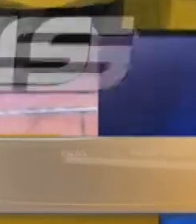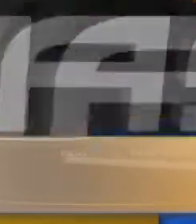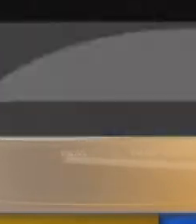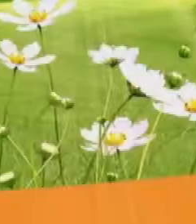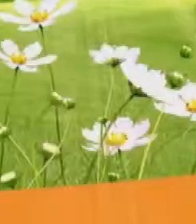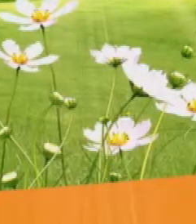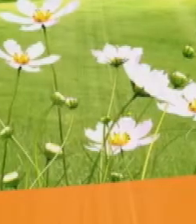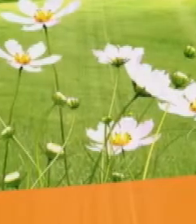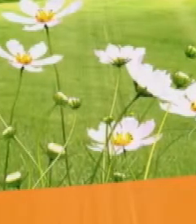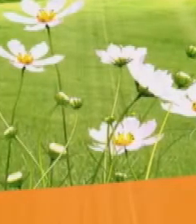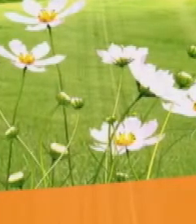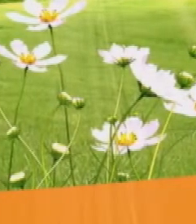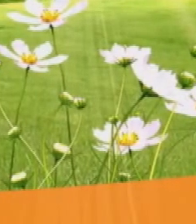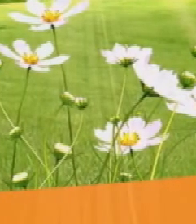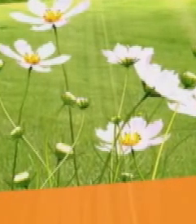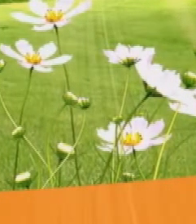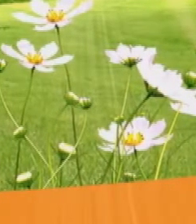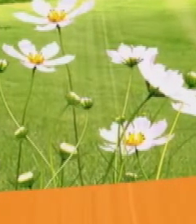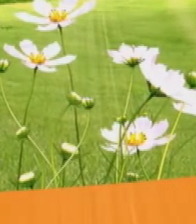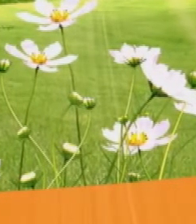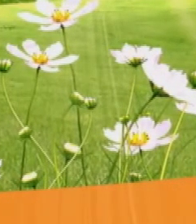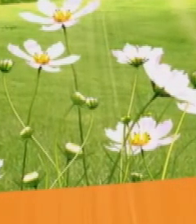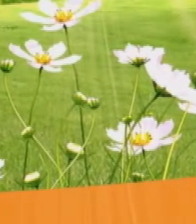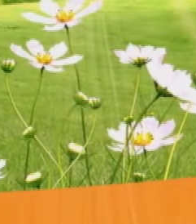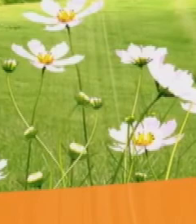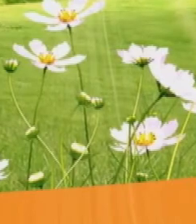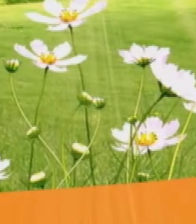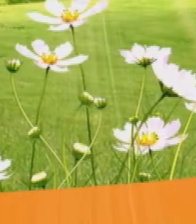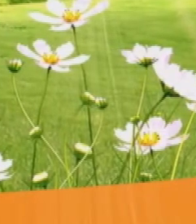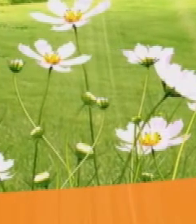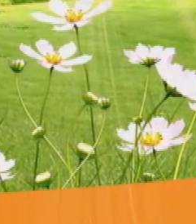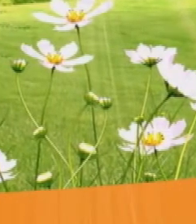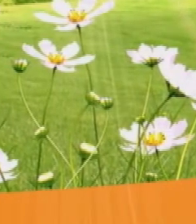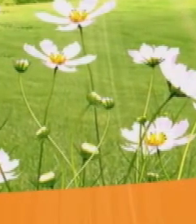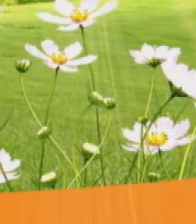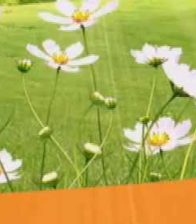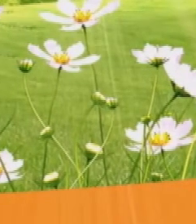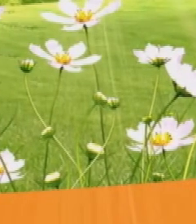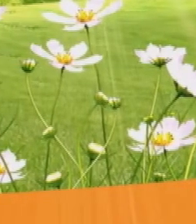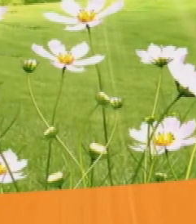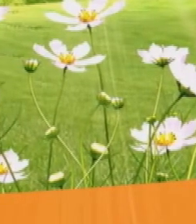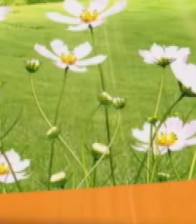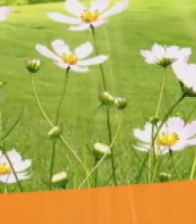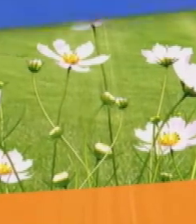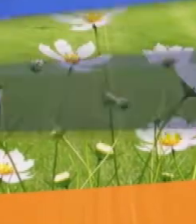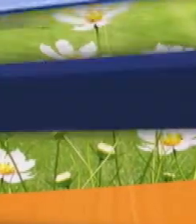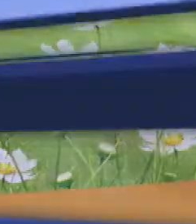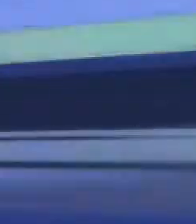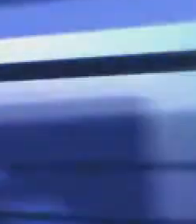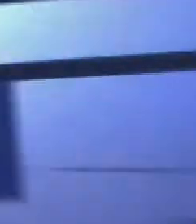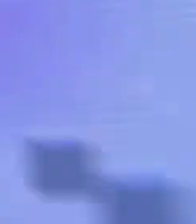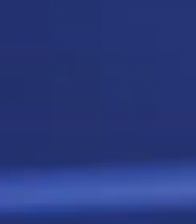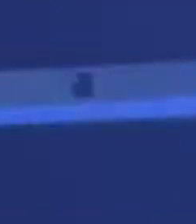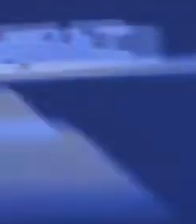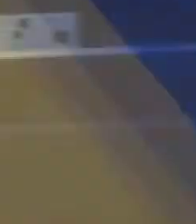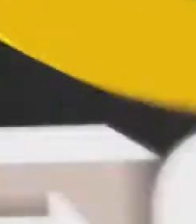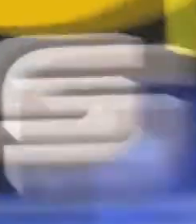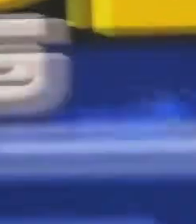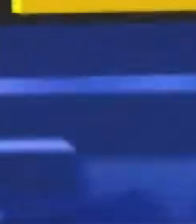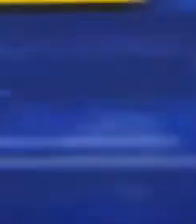Medio. Con el patrocinio de Barsol Ecológico, Barsoladoma Delicias, líder en limpieza, Enlace Noticias, el noticiero que usted quiere ver.